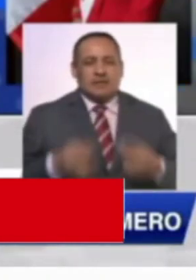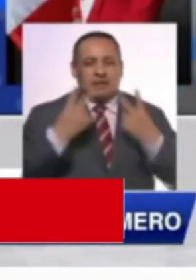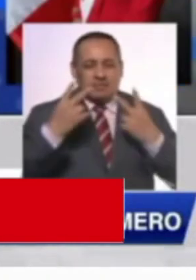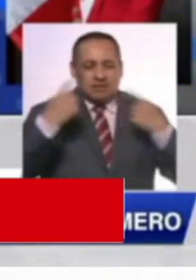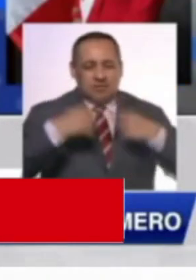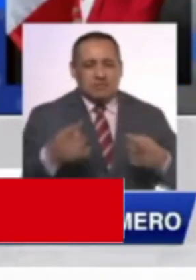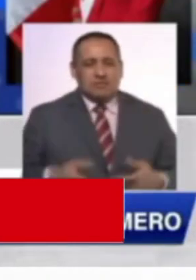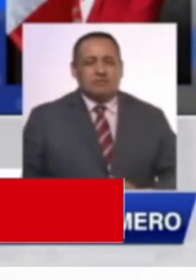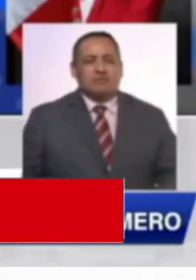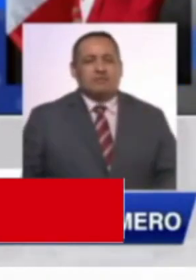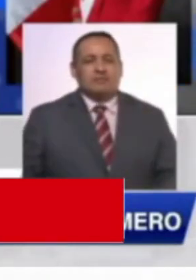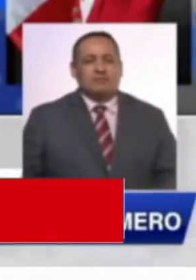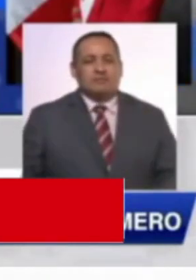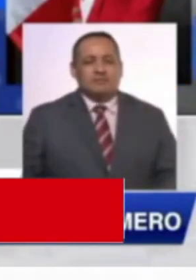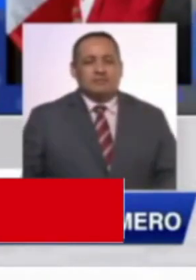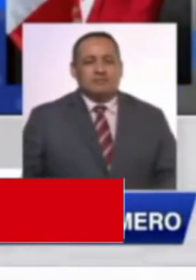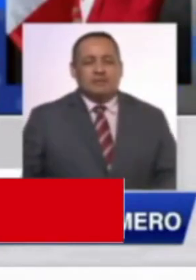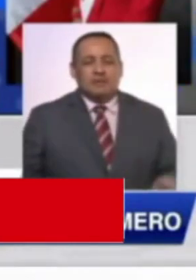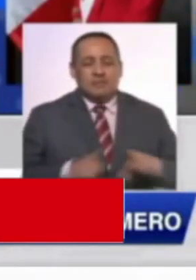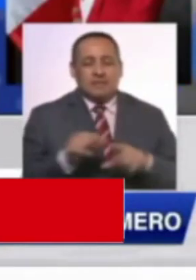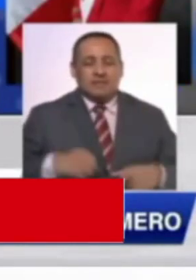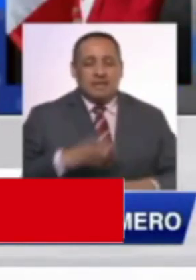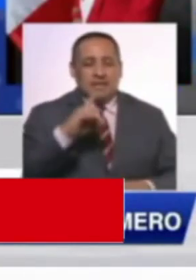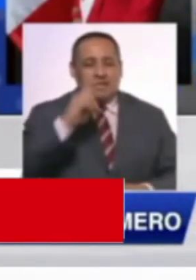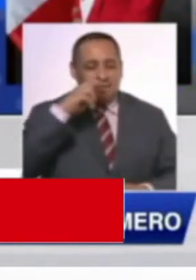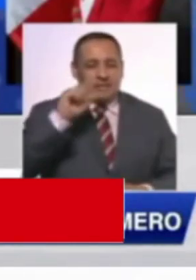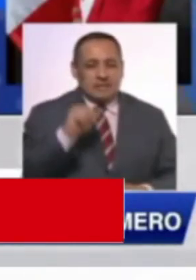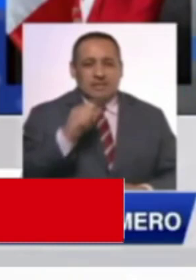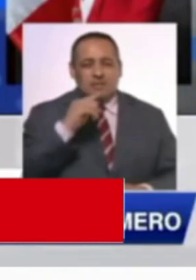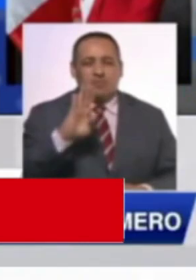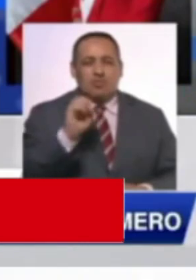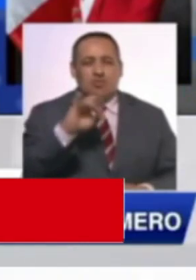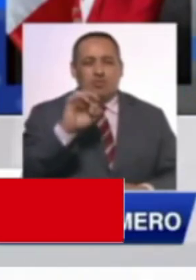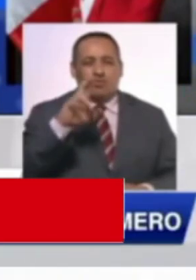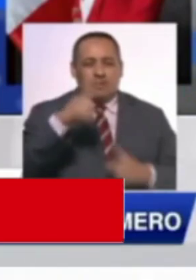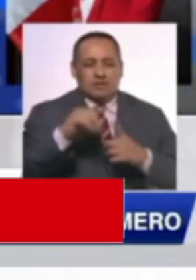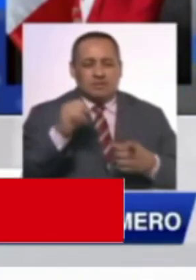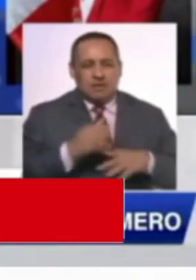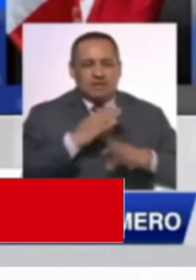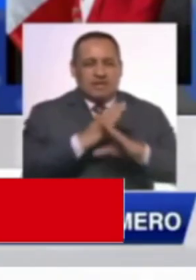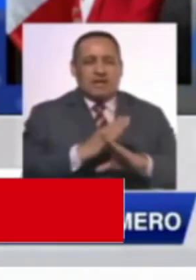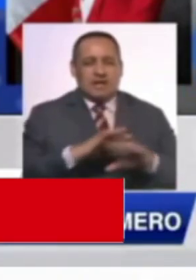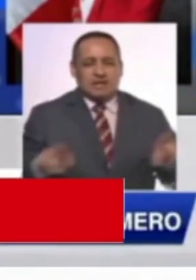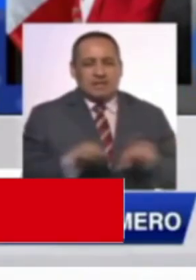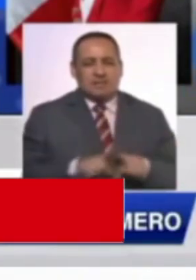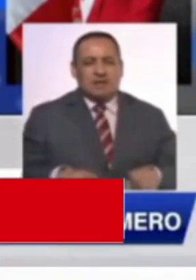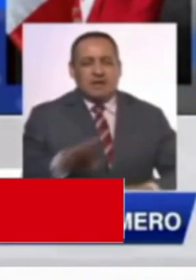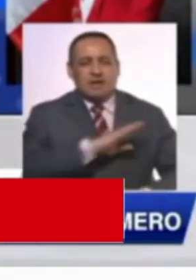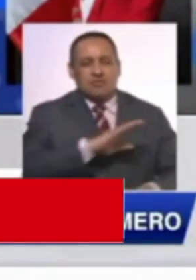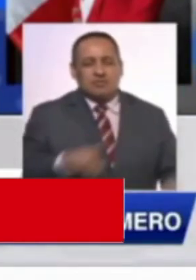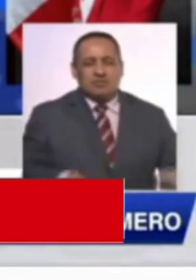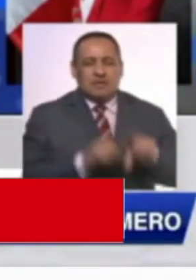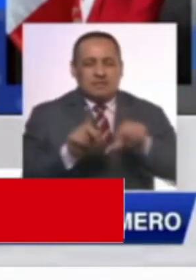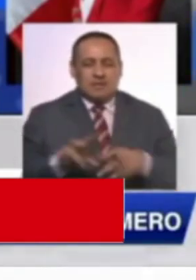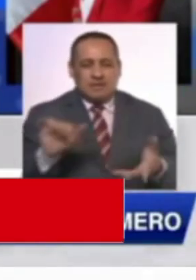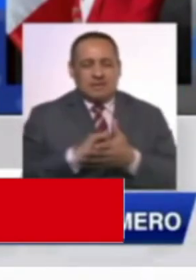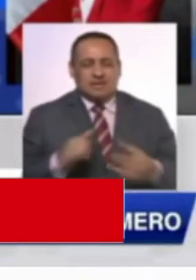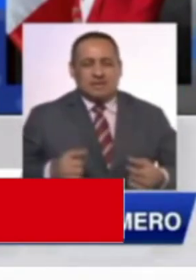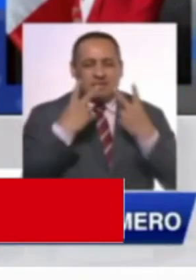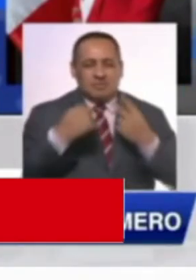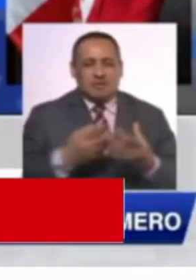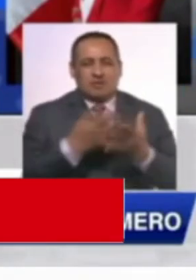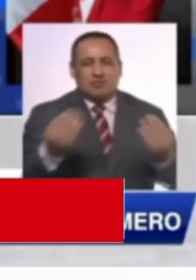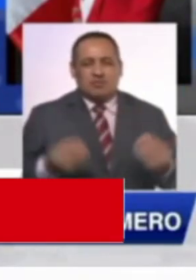la señora Por favor Duarte venga a negar ante este congreso el abuso y los crímenes que